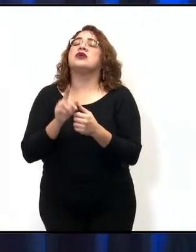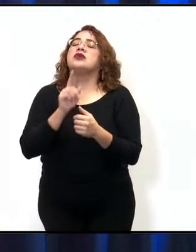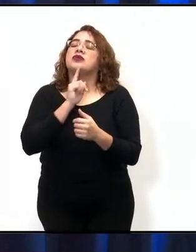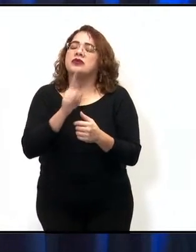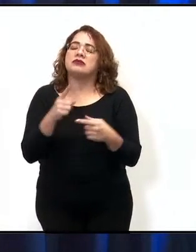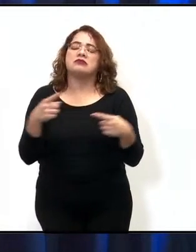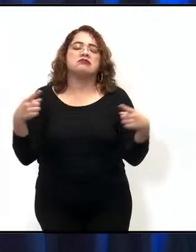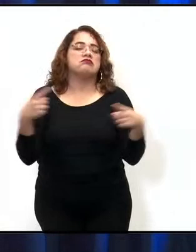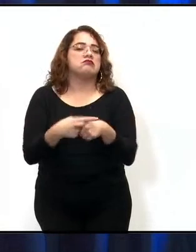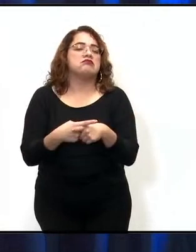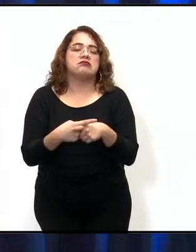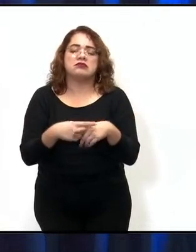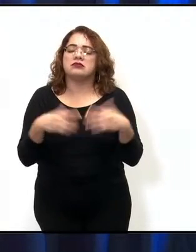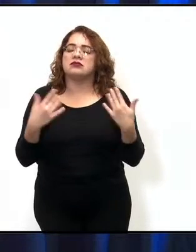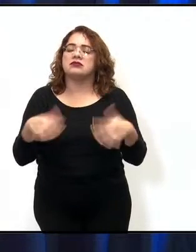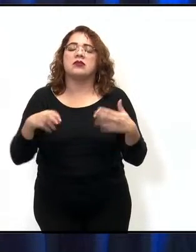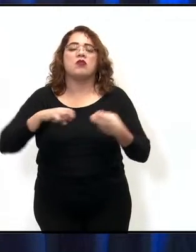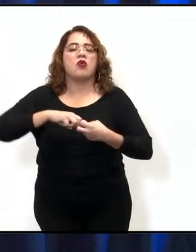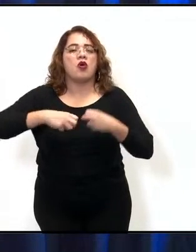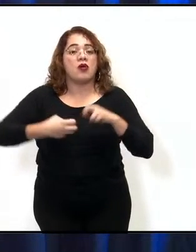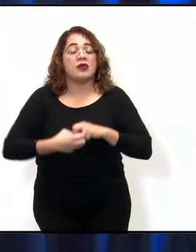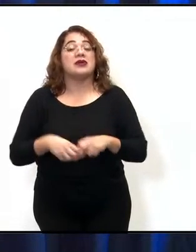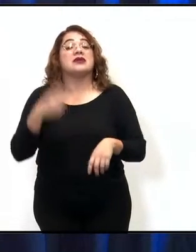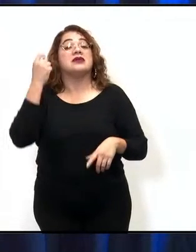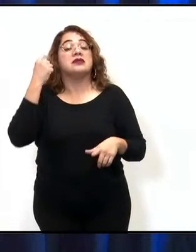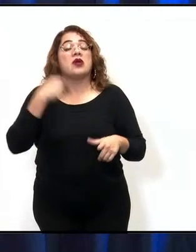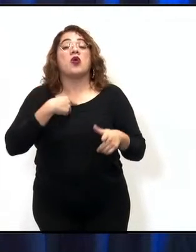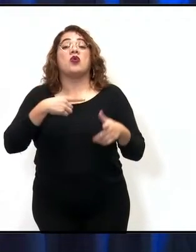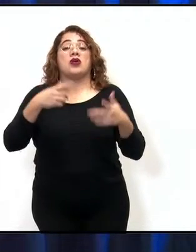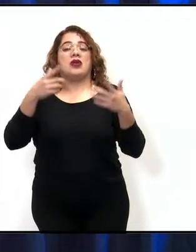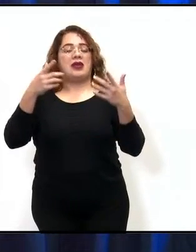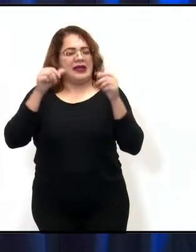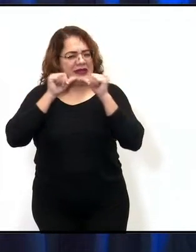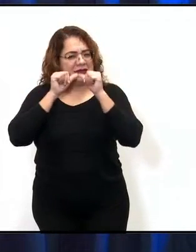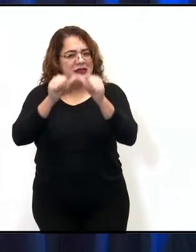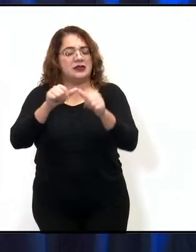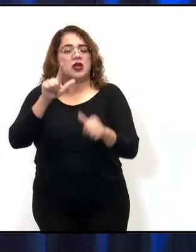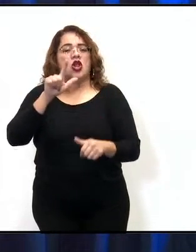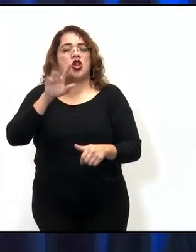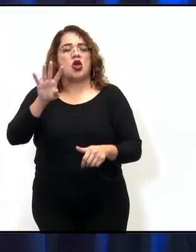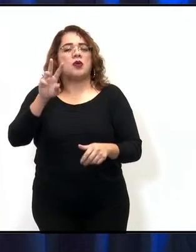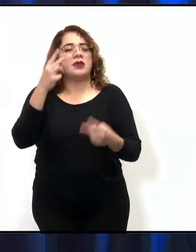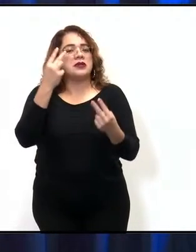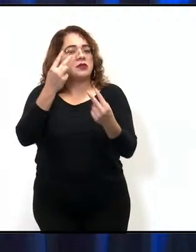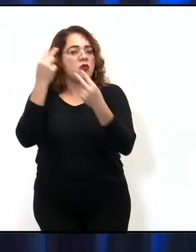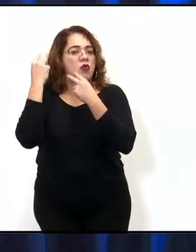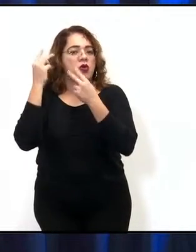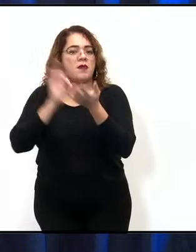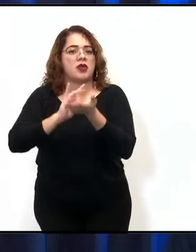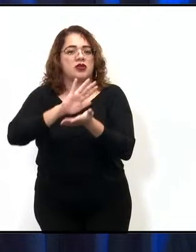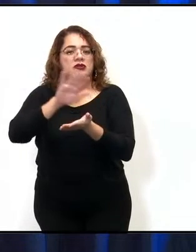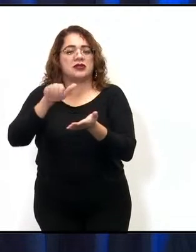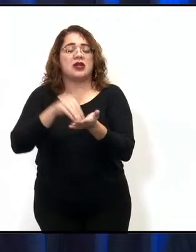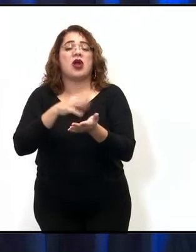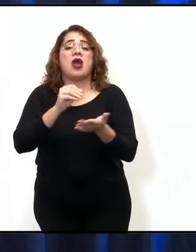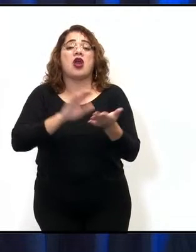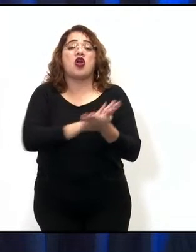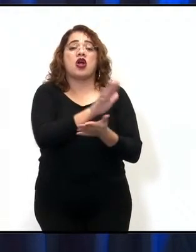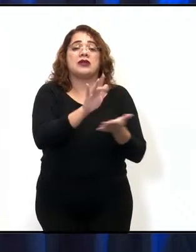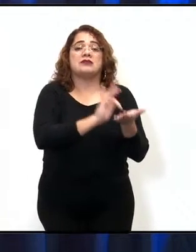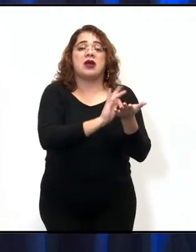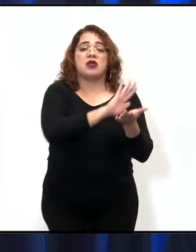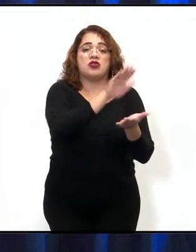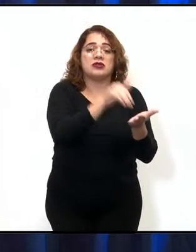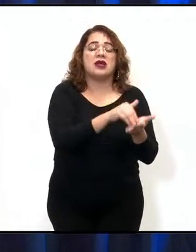desplegado nuestros hospitales de campaña móviles en Long Beach Memorial Medical Center y también College Medical Center,